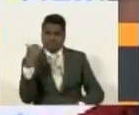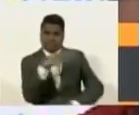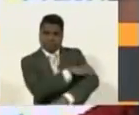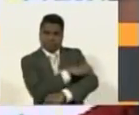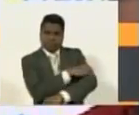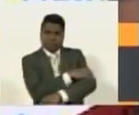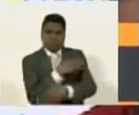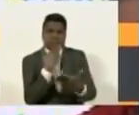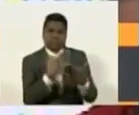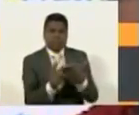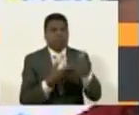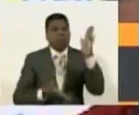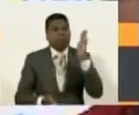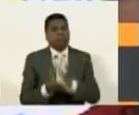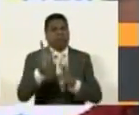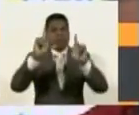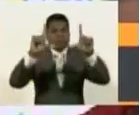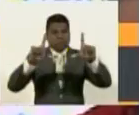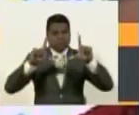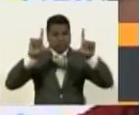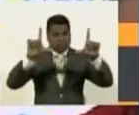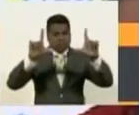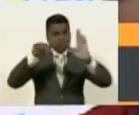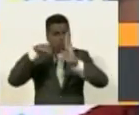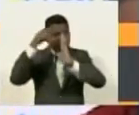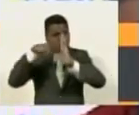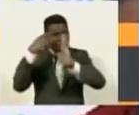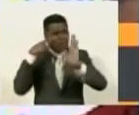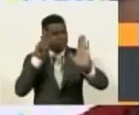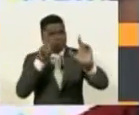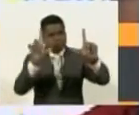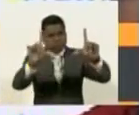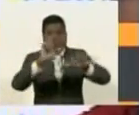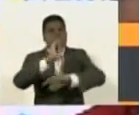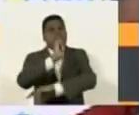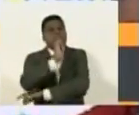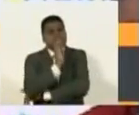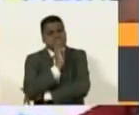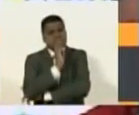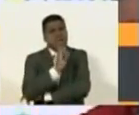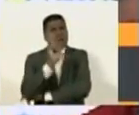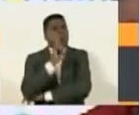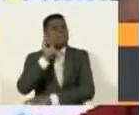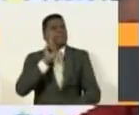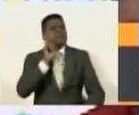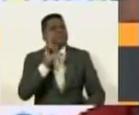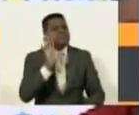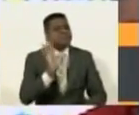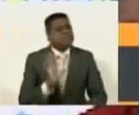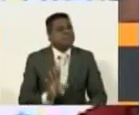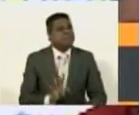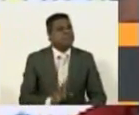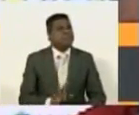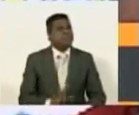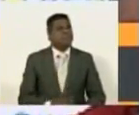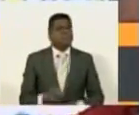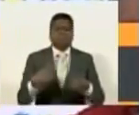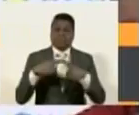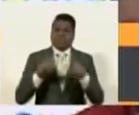Fueron a programas de televisión. ¿Y cómo ahora se presentan a tu gente a decir que no, que eso es mentira?